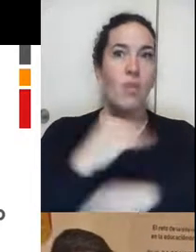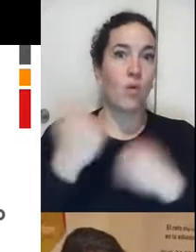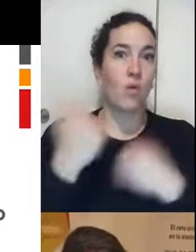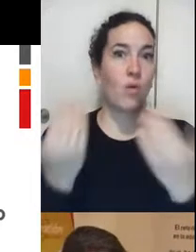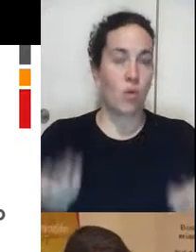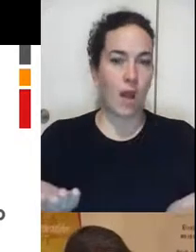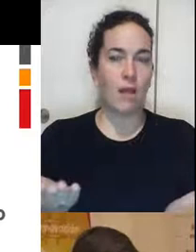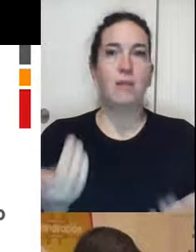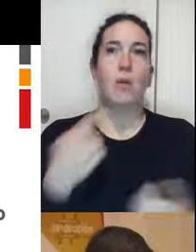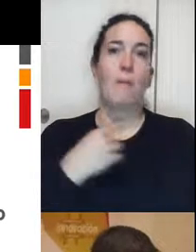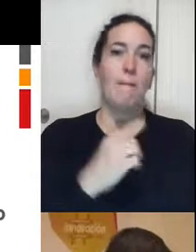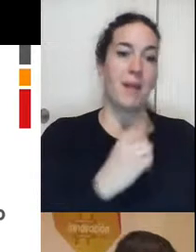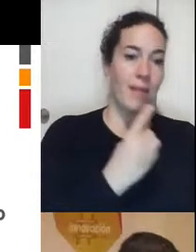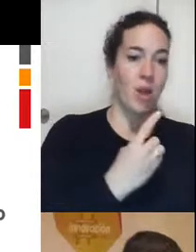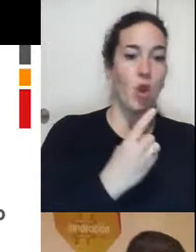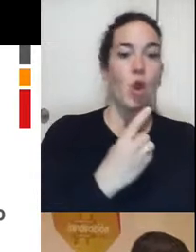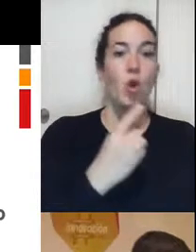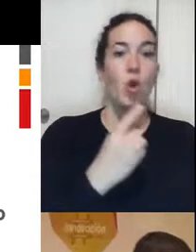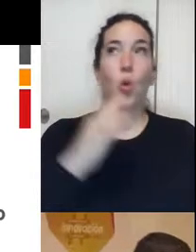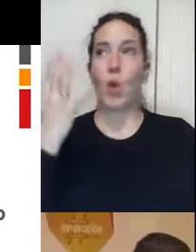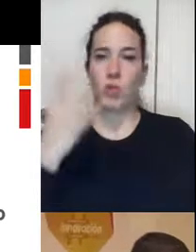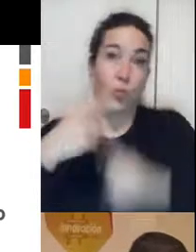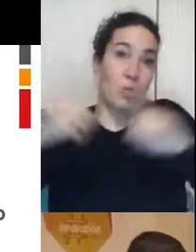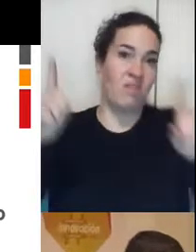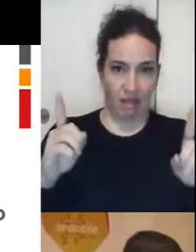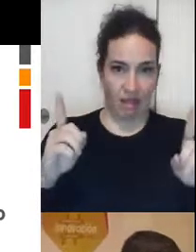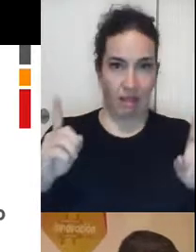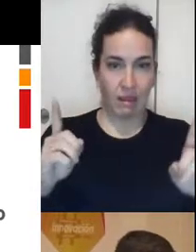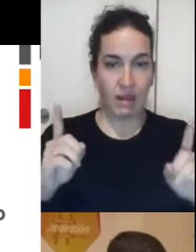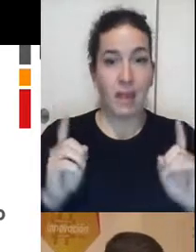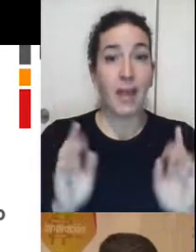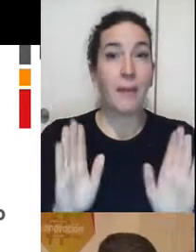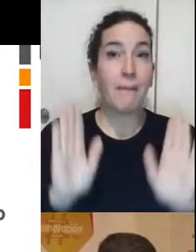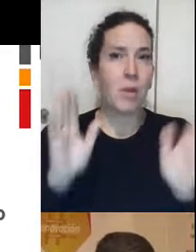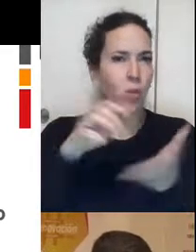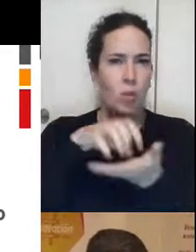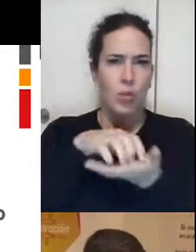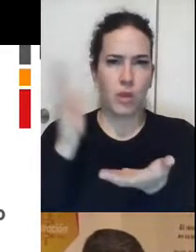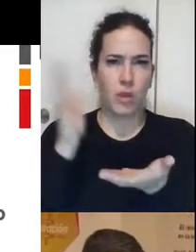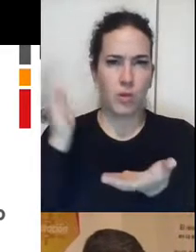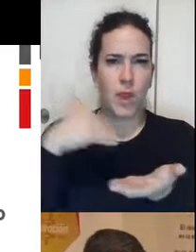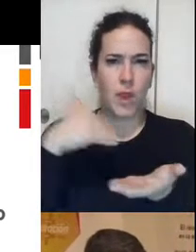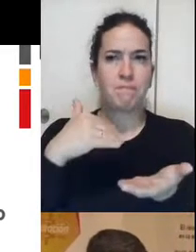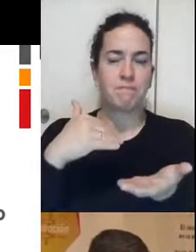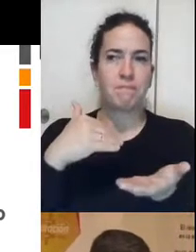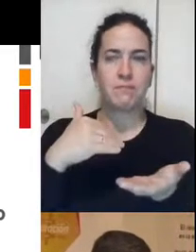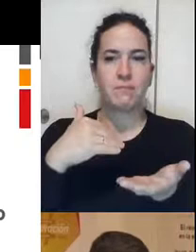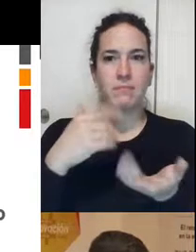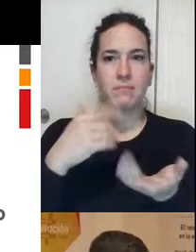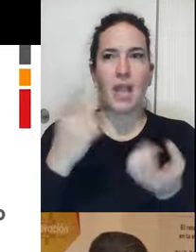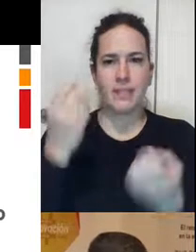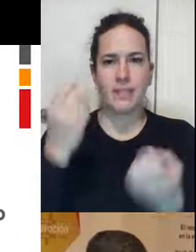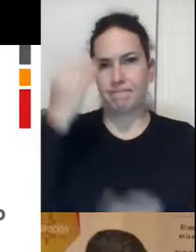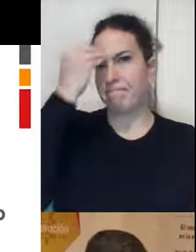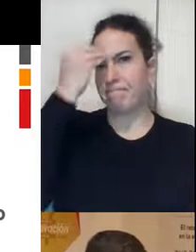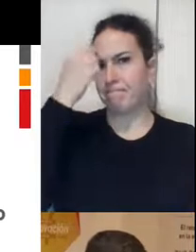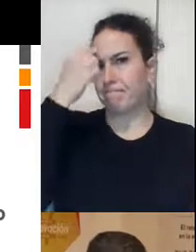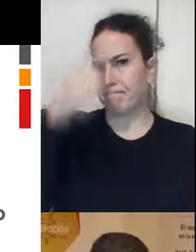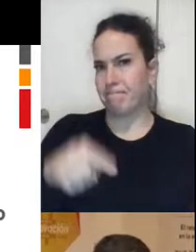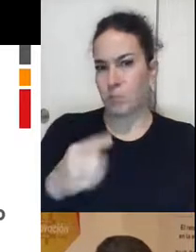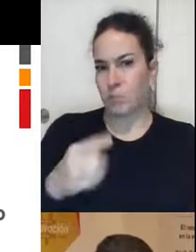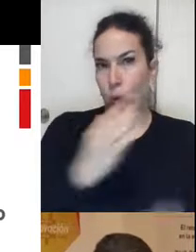lo mismo en primero que en cuarto, pero sin duda alguna hay que tenerlos en cuenta y